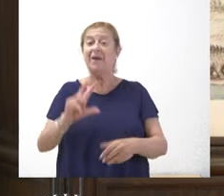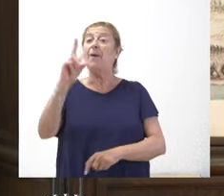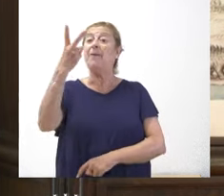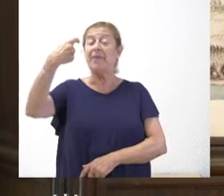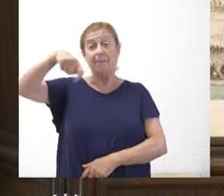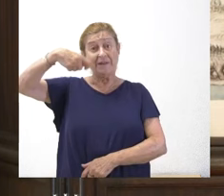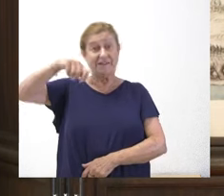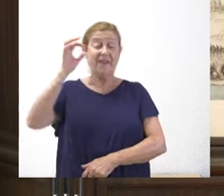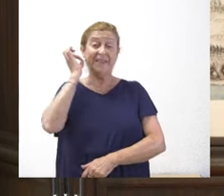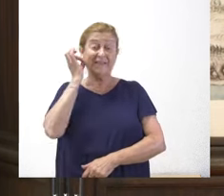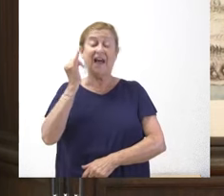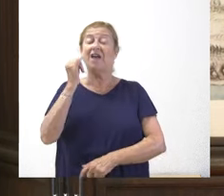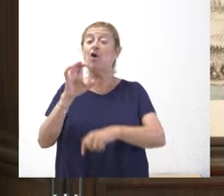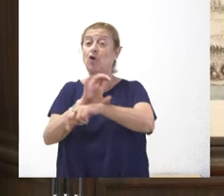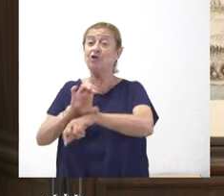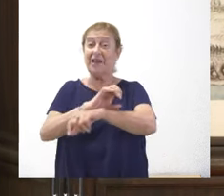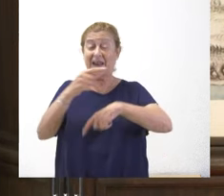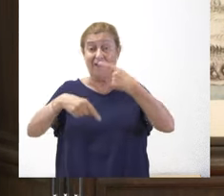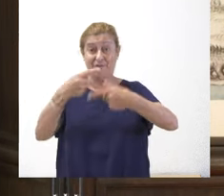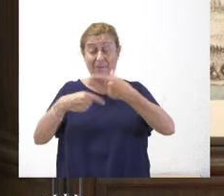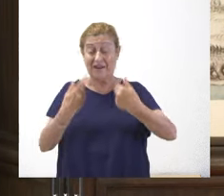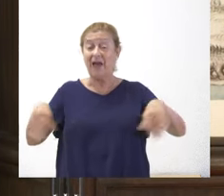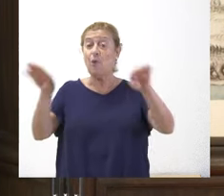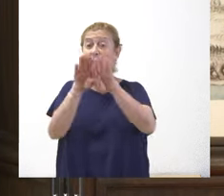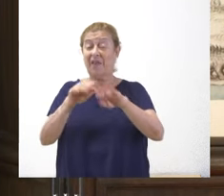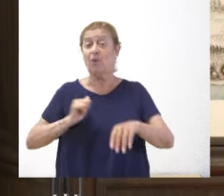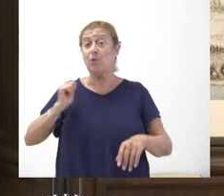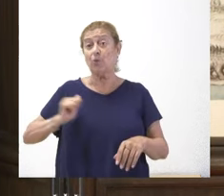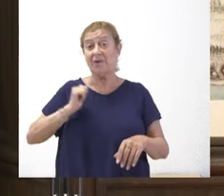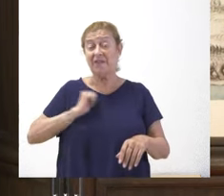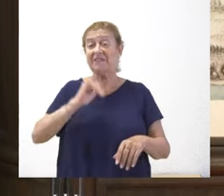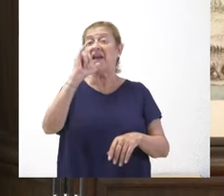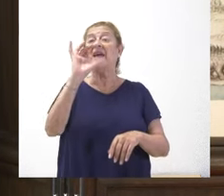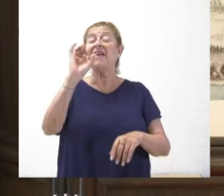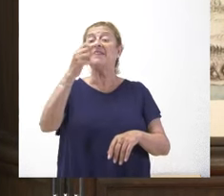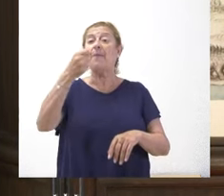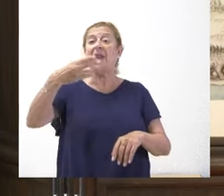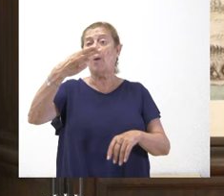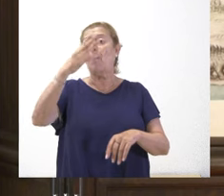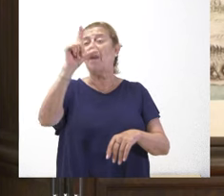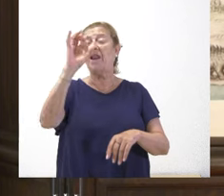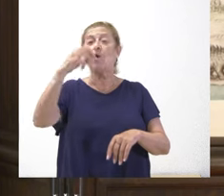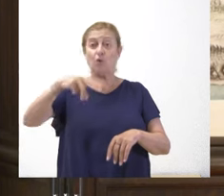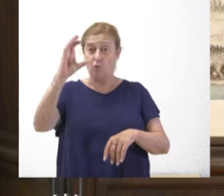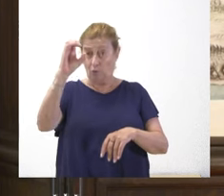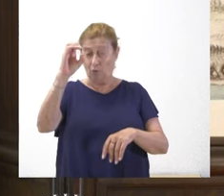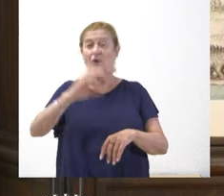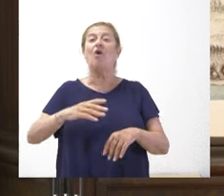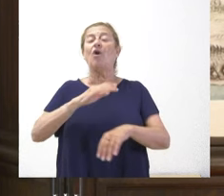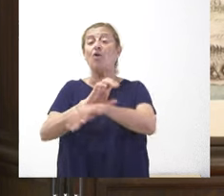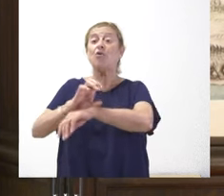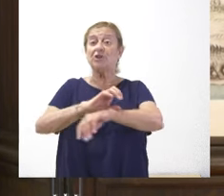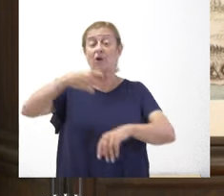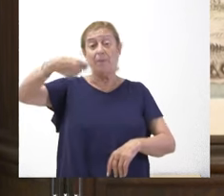vicepresidenta y consejera de familia e igualdad de oportunidades Isabel blanco llamas consejero de